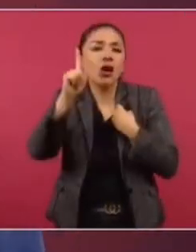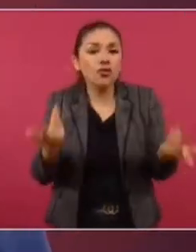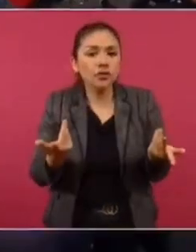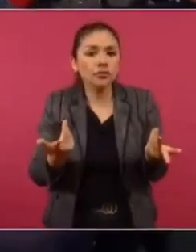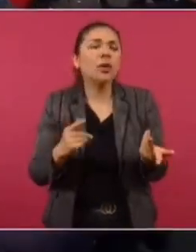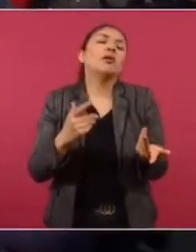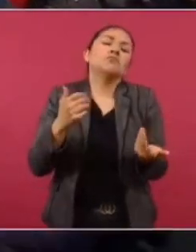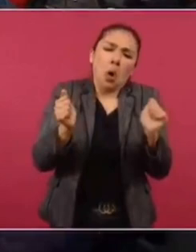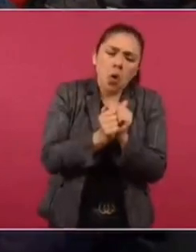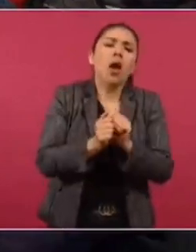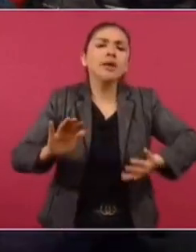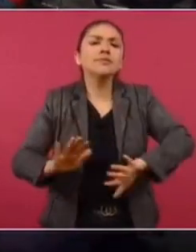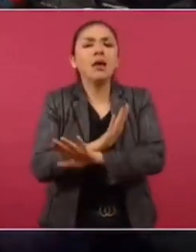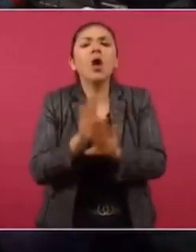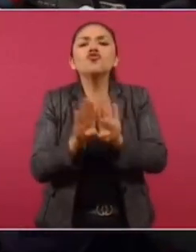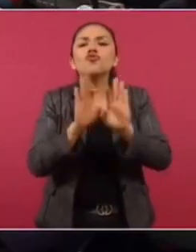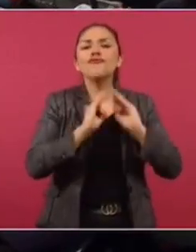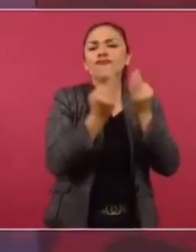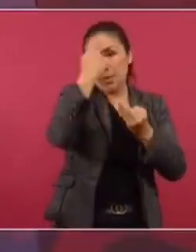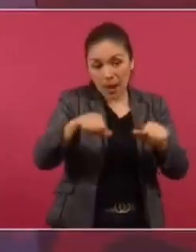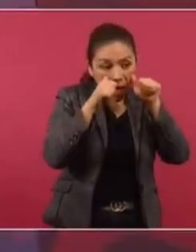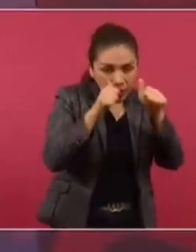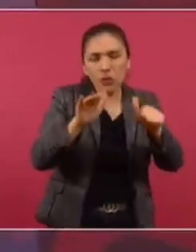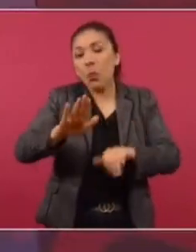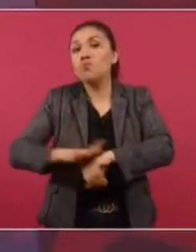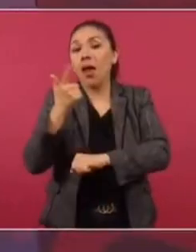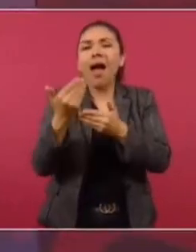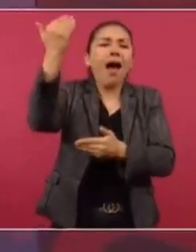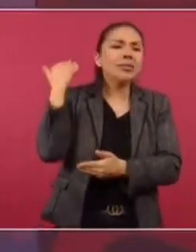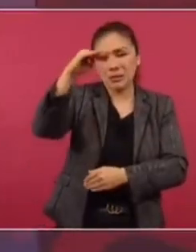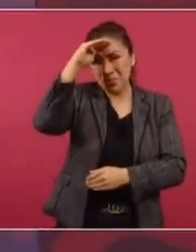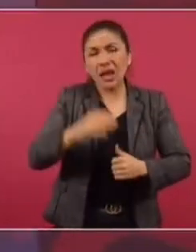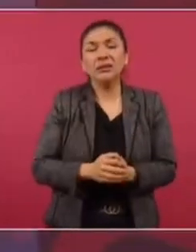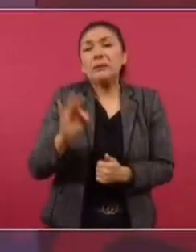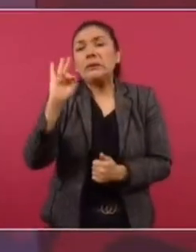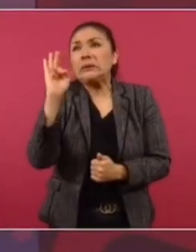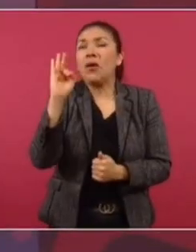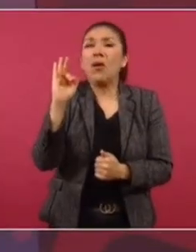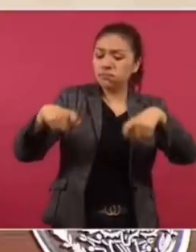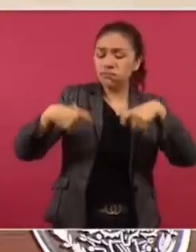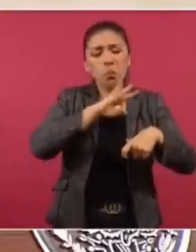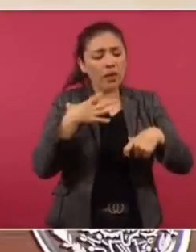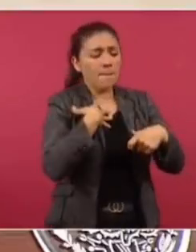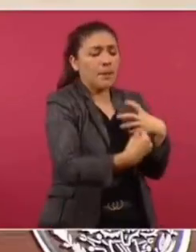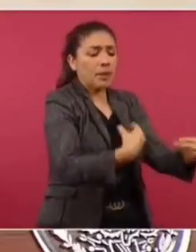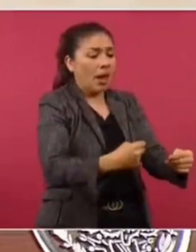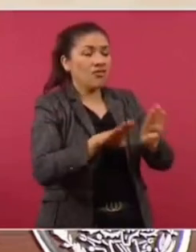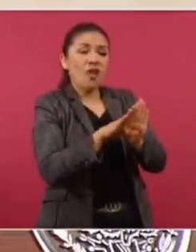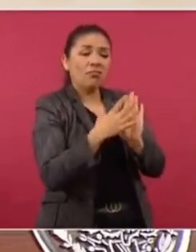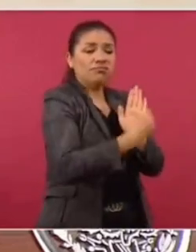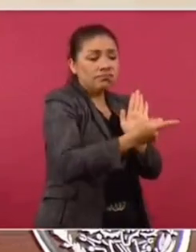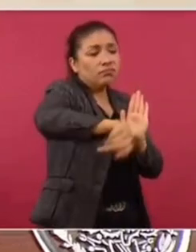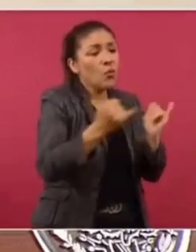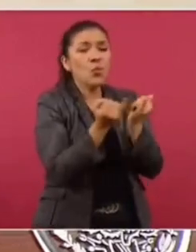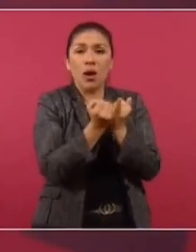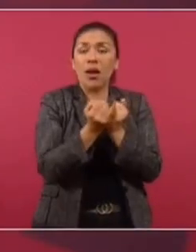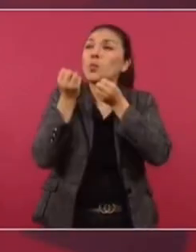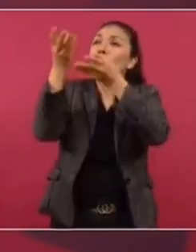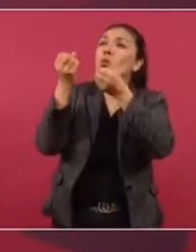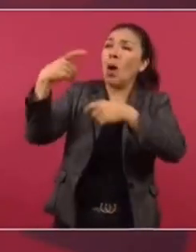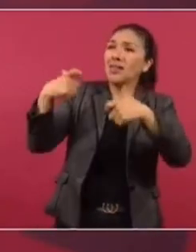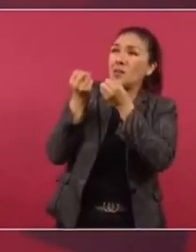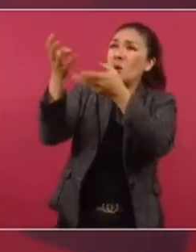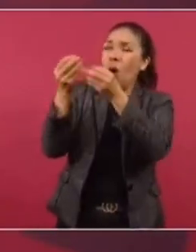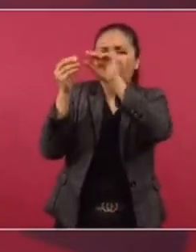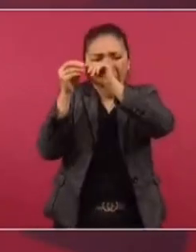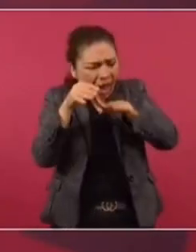único que cambiamos fue el método de atención, porque antes, con el cuento de que si llovía fuerte arriba, goteaba abajo, les daban a los de arriba y no caía